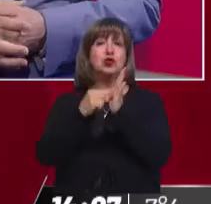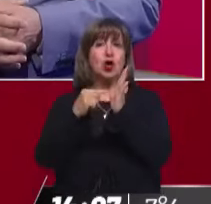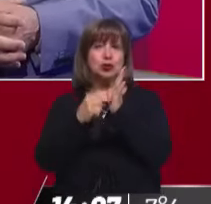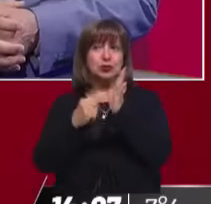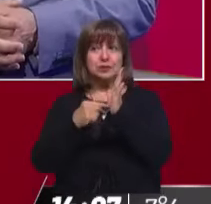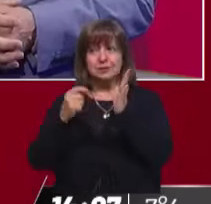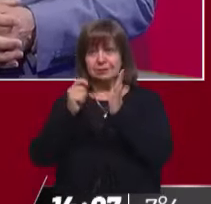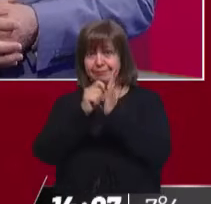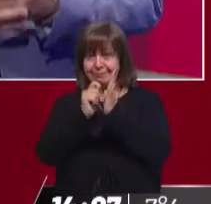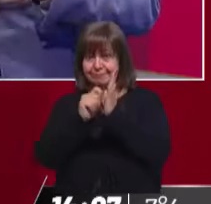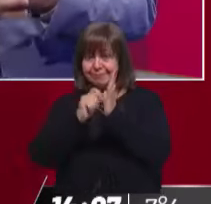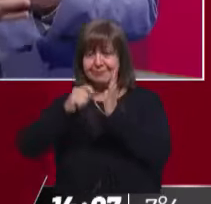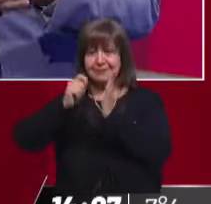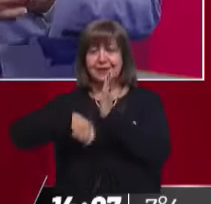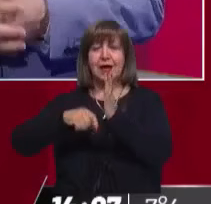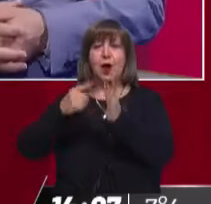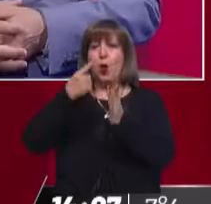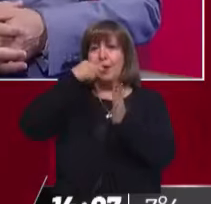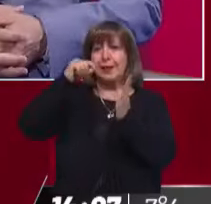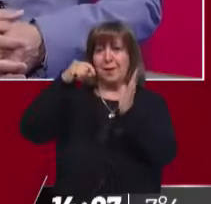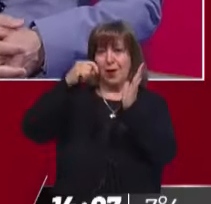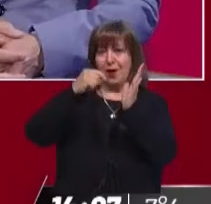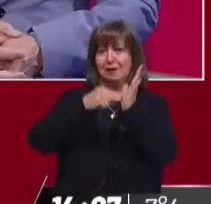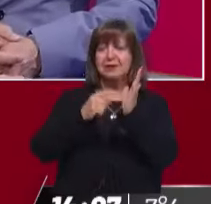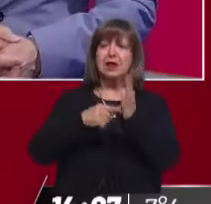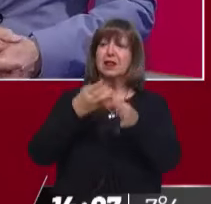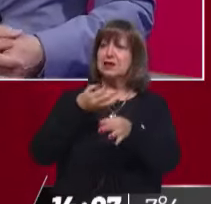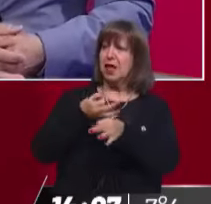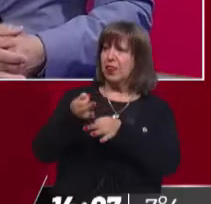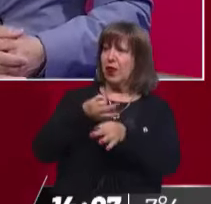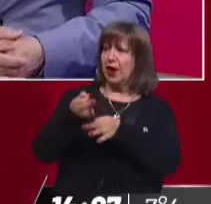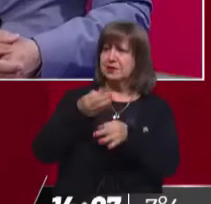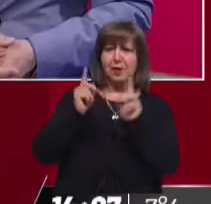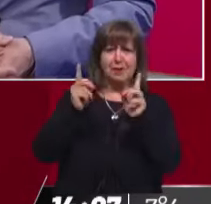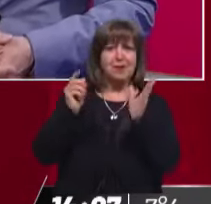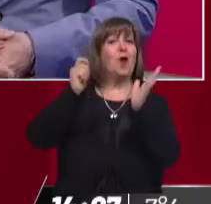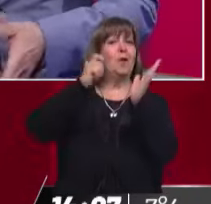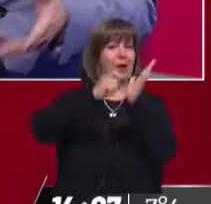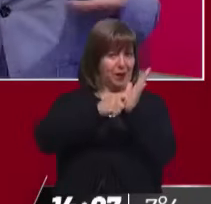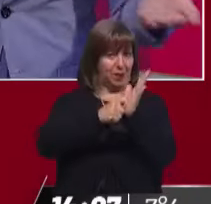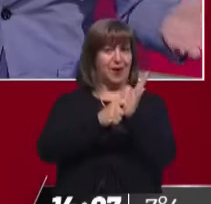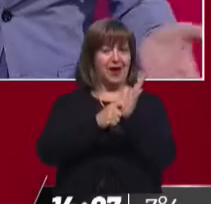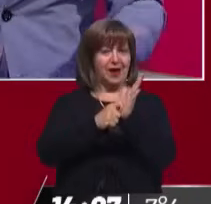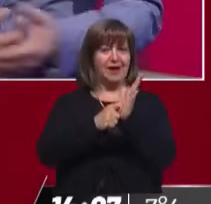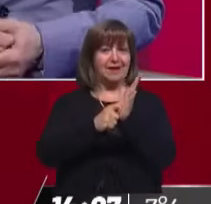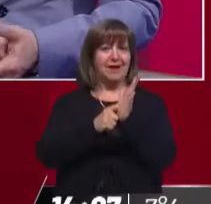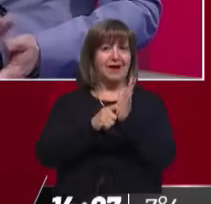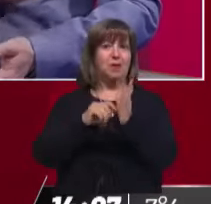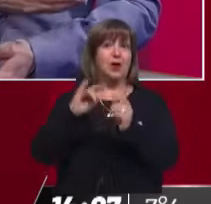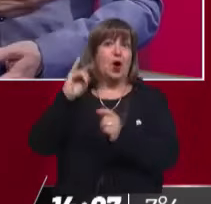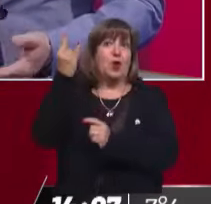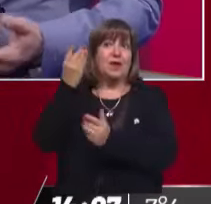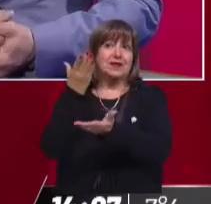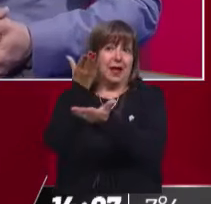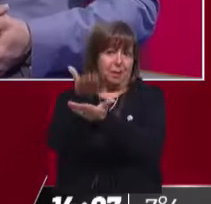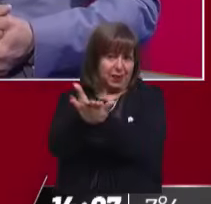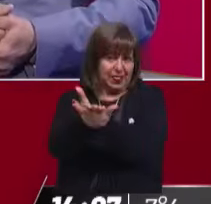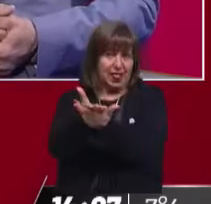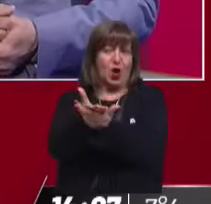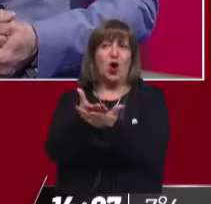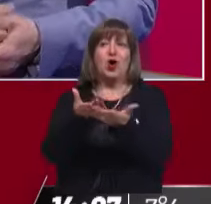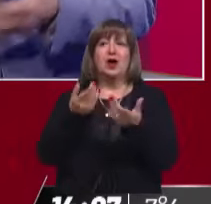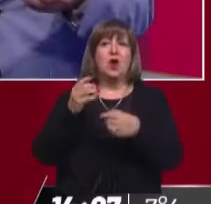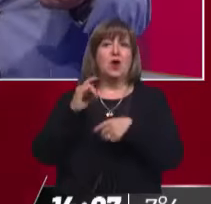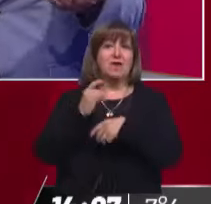incluyó lo de la educación también, como clamaban algunos sectores de la oposición, claro, desde los ámbitos universitarios también, la Universidad Nacional de